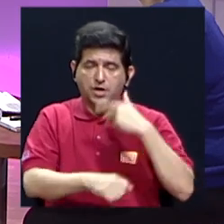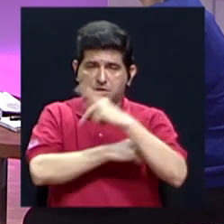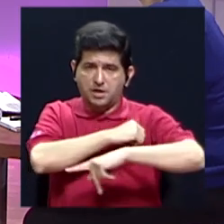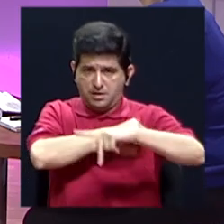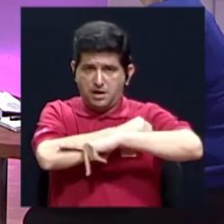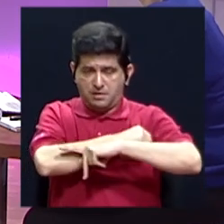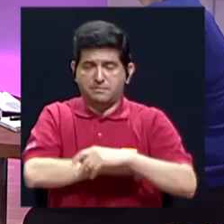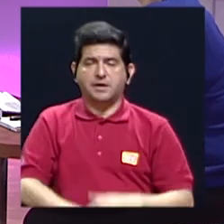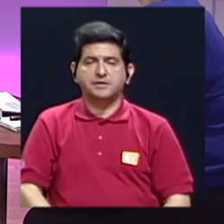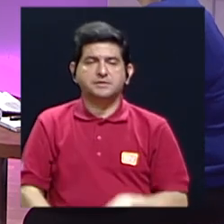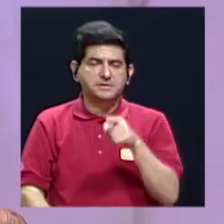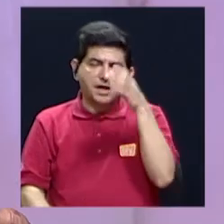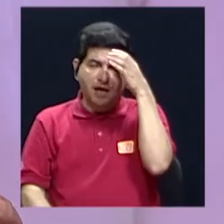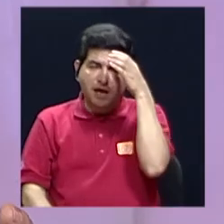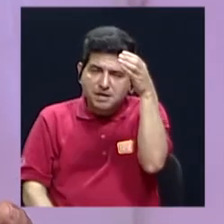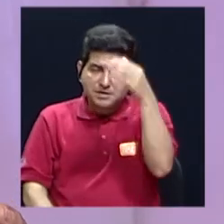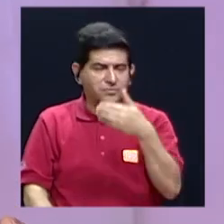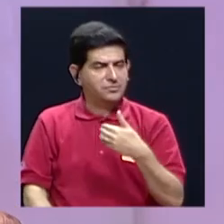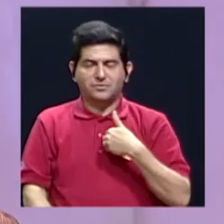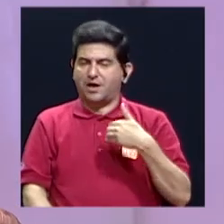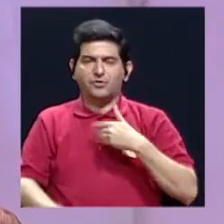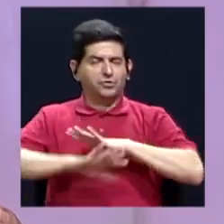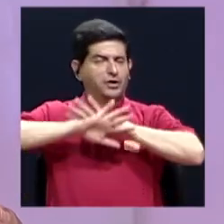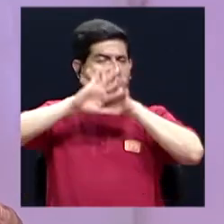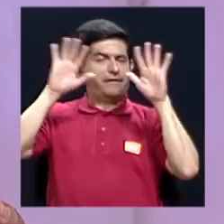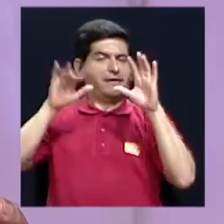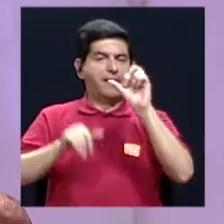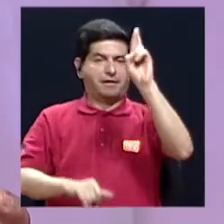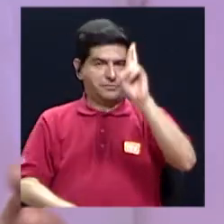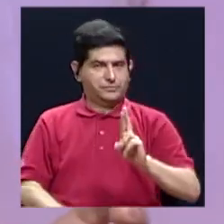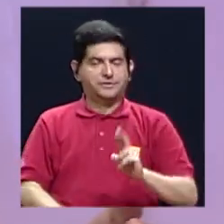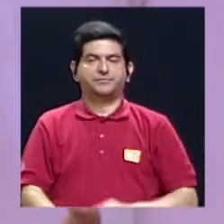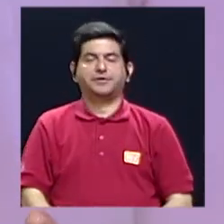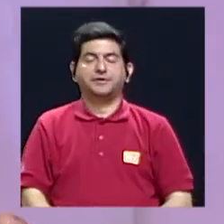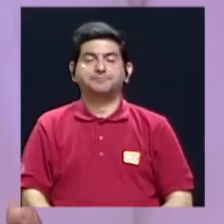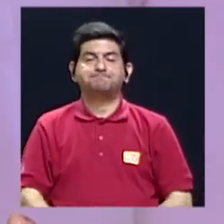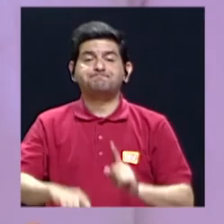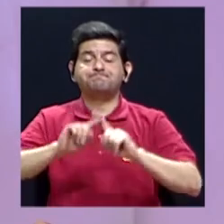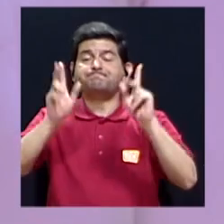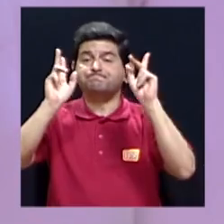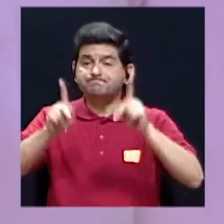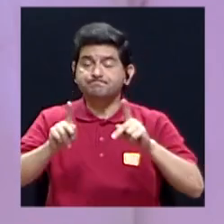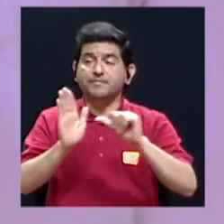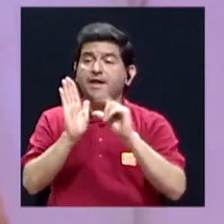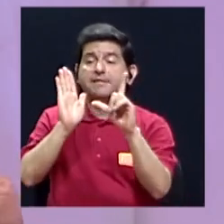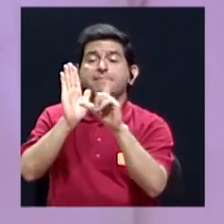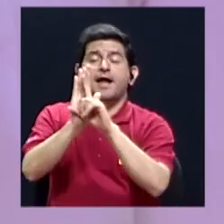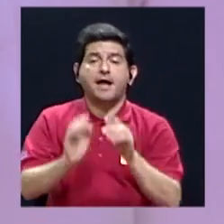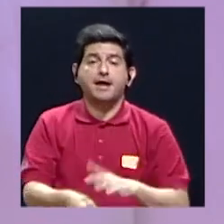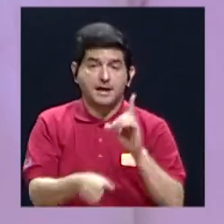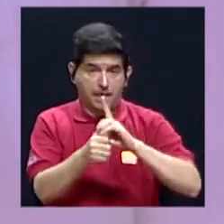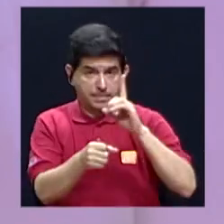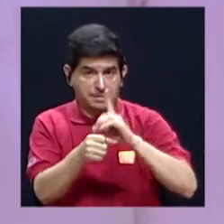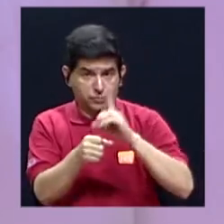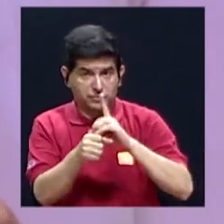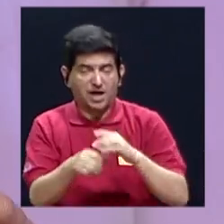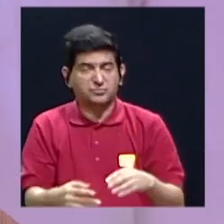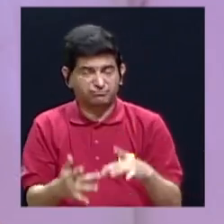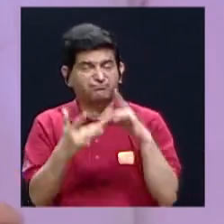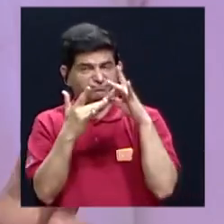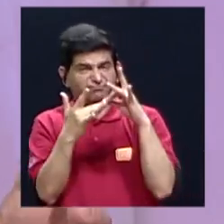país. Como esa cultura todavía no la tenemos muy clara en Costa Rica, muchas de las personas en la Asamblea Legislativa, diputados